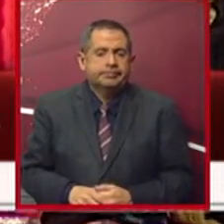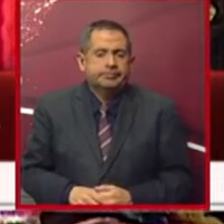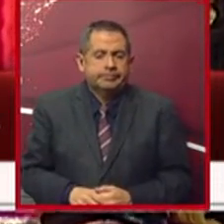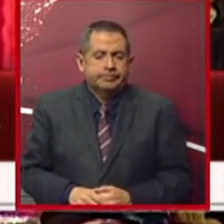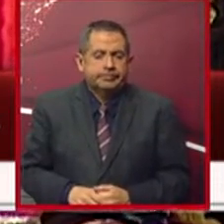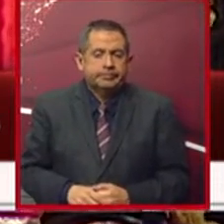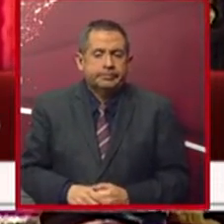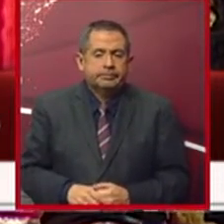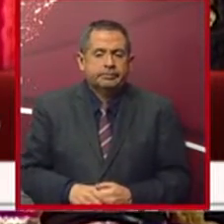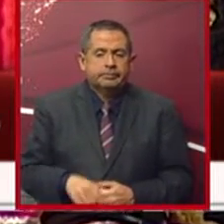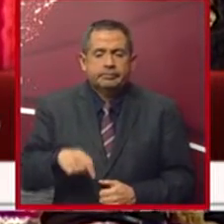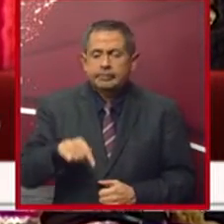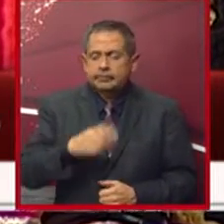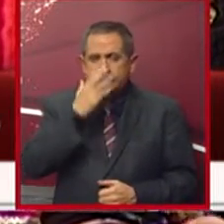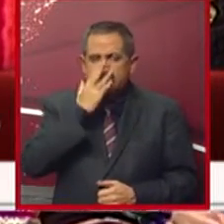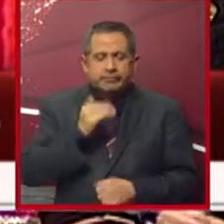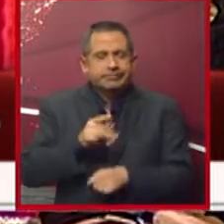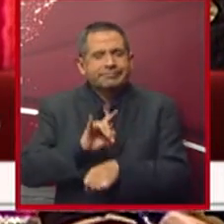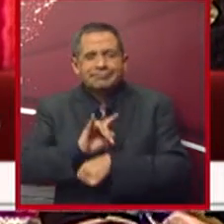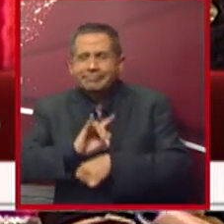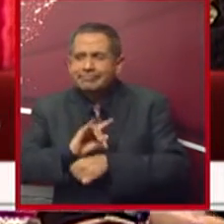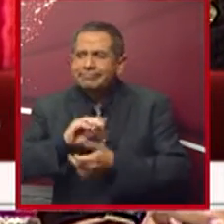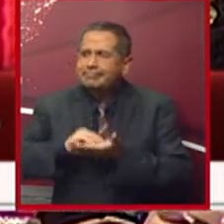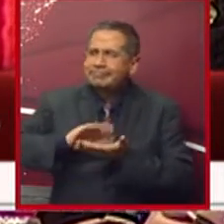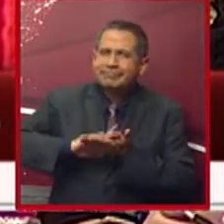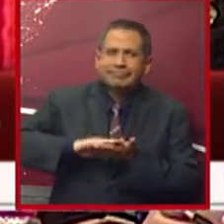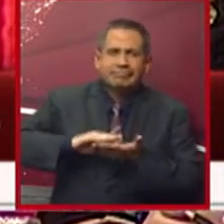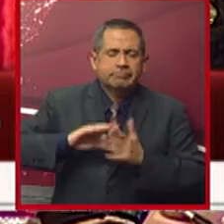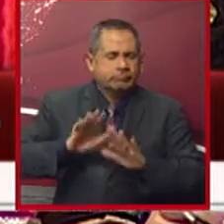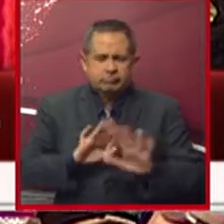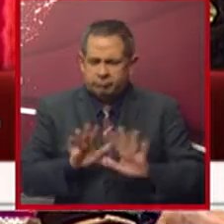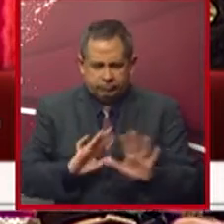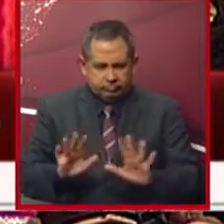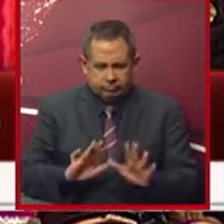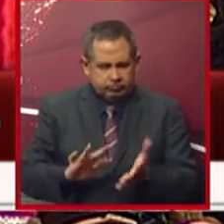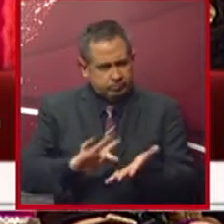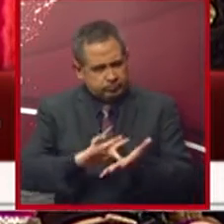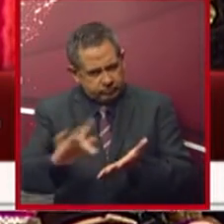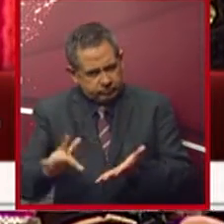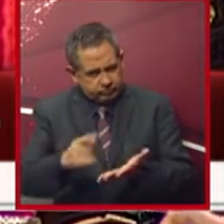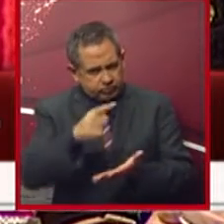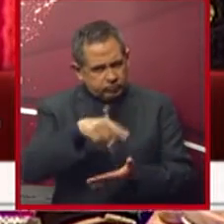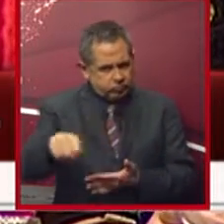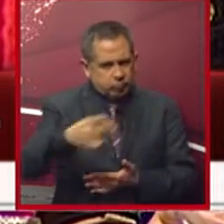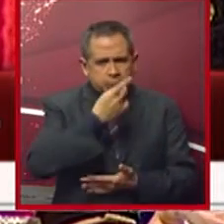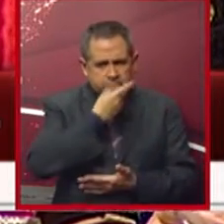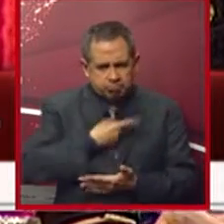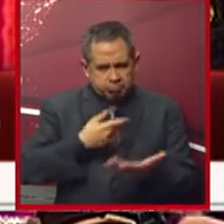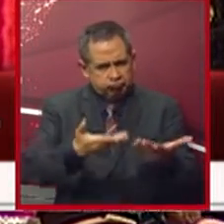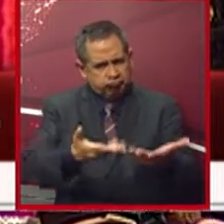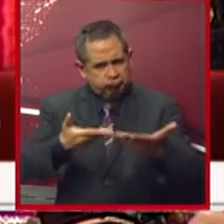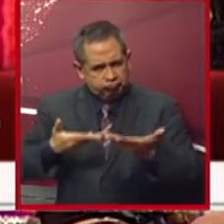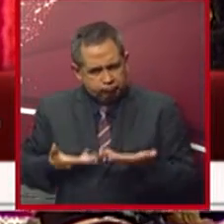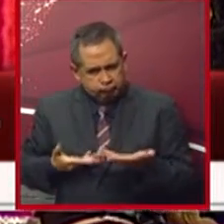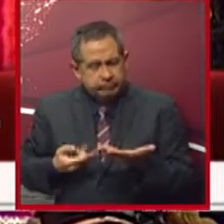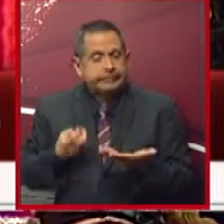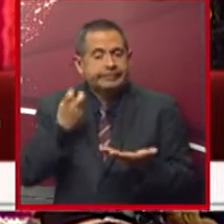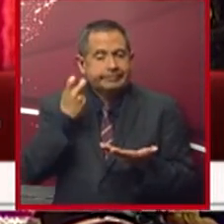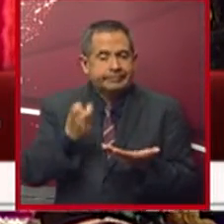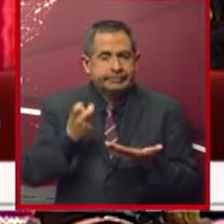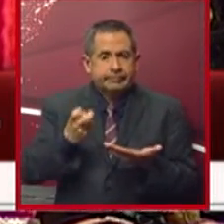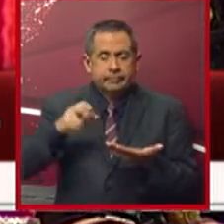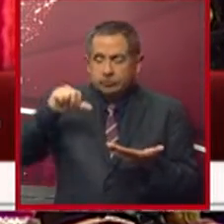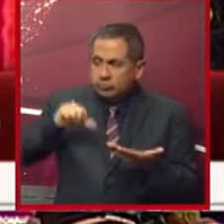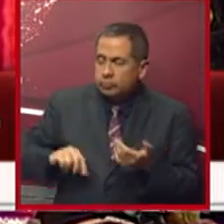Aquí no hay simulación legislativa, sino al contrario, y agradezco lo que usted nos ha puesto en la mesa, porque parte de lo que tenemos el